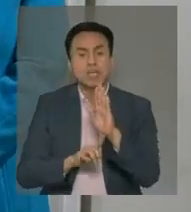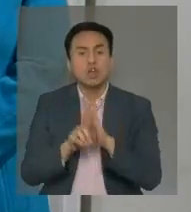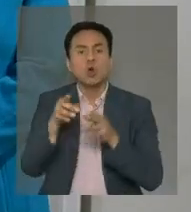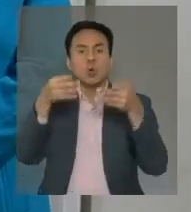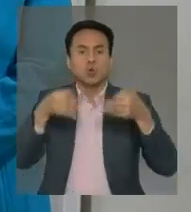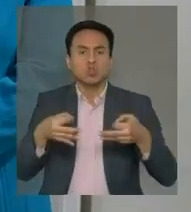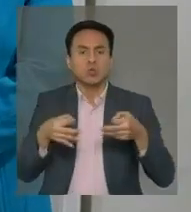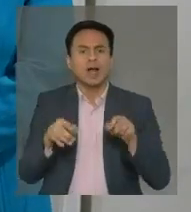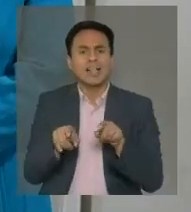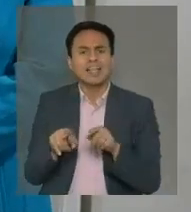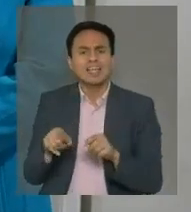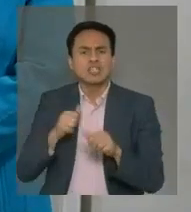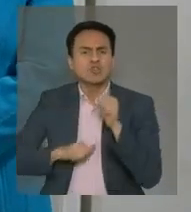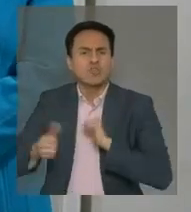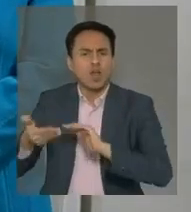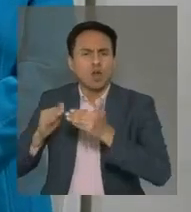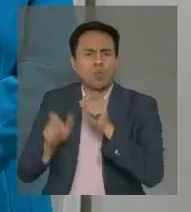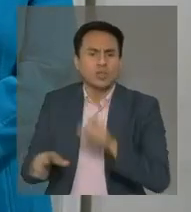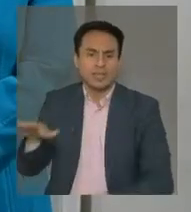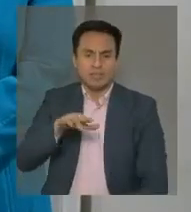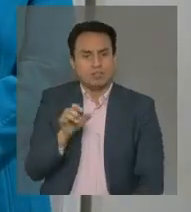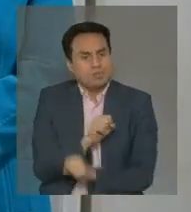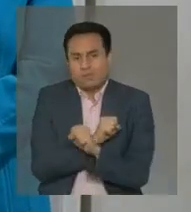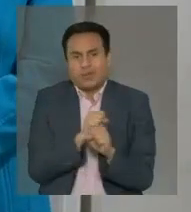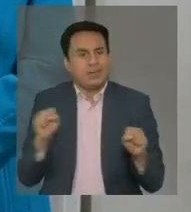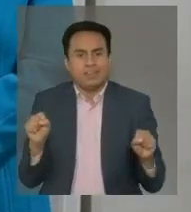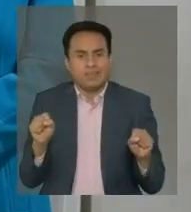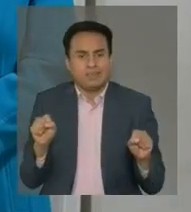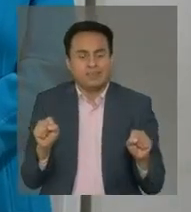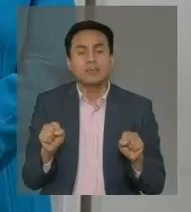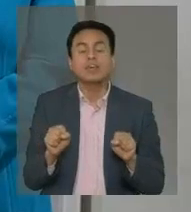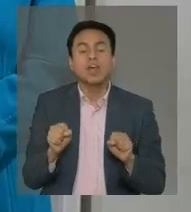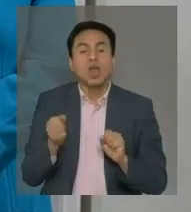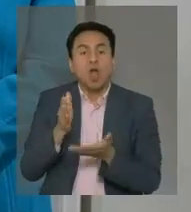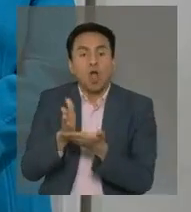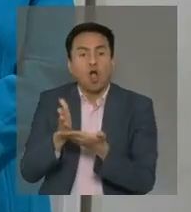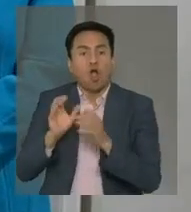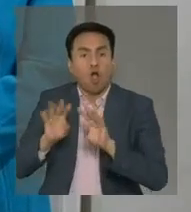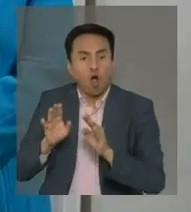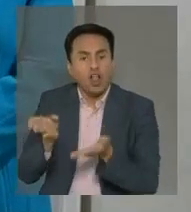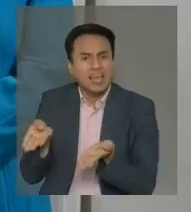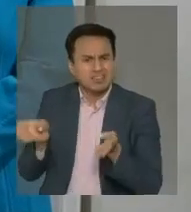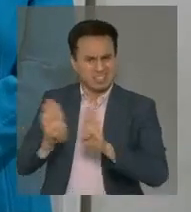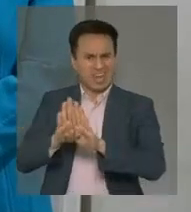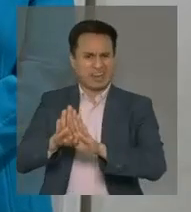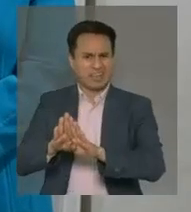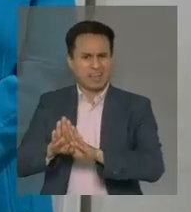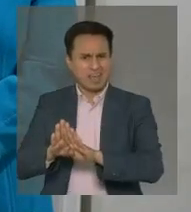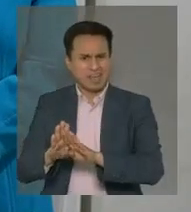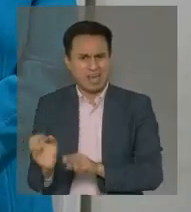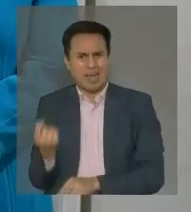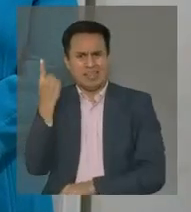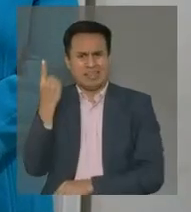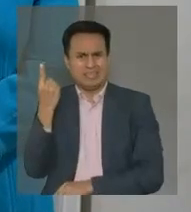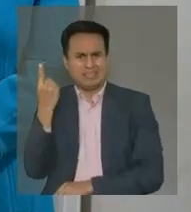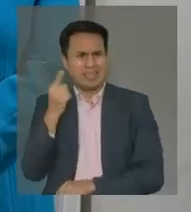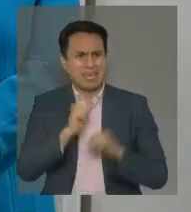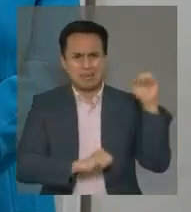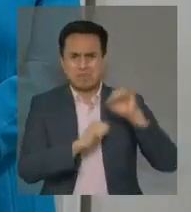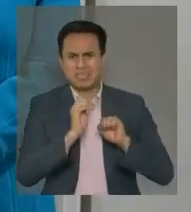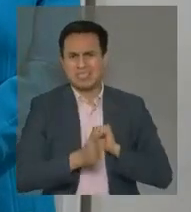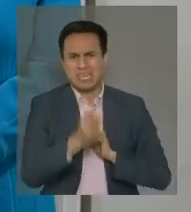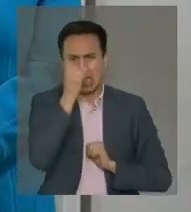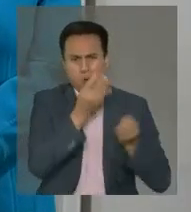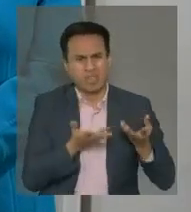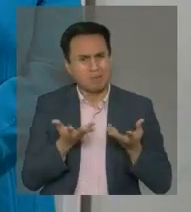que sea a costa de las comunidades no puede ser que los colegios cierren antes que las empresas que están